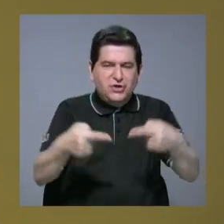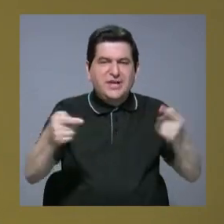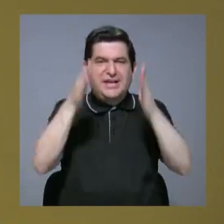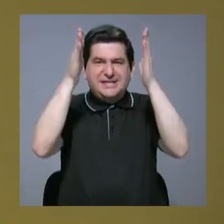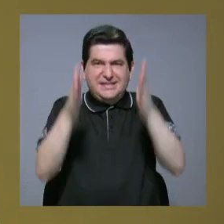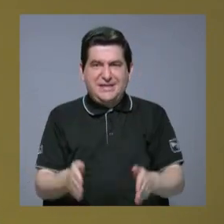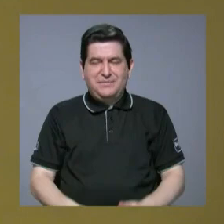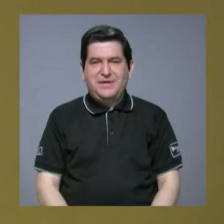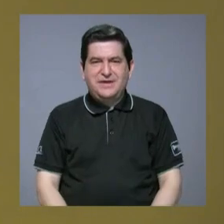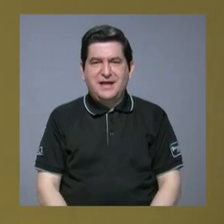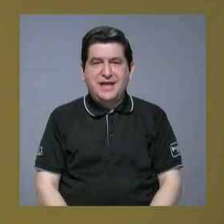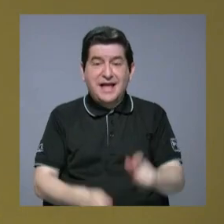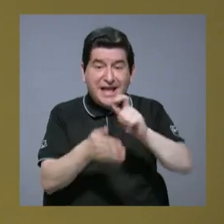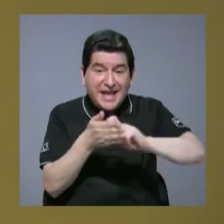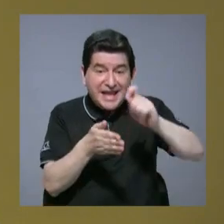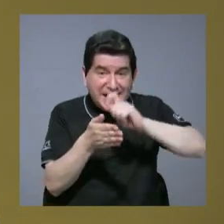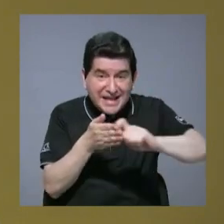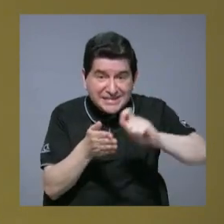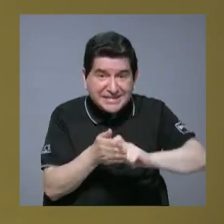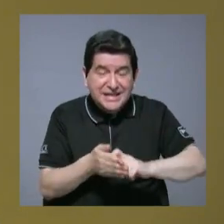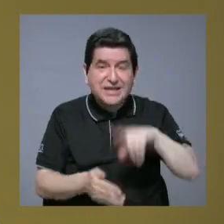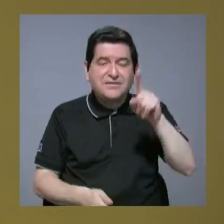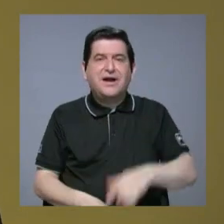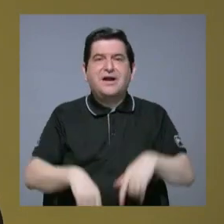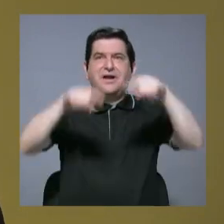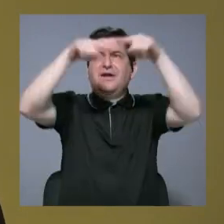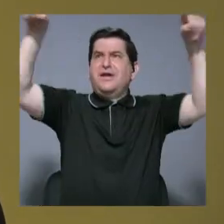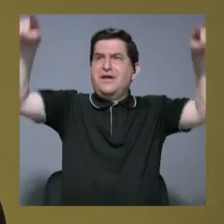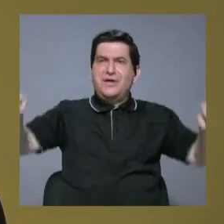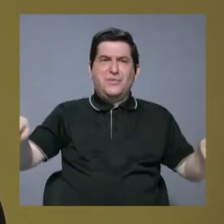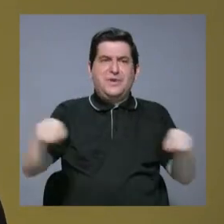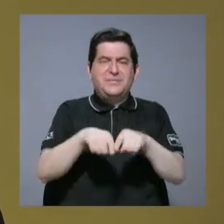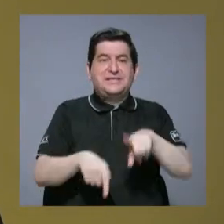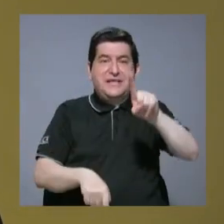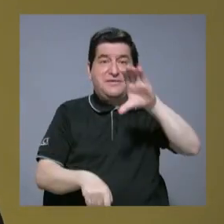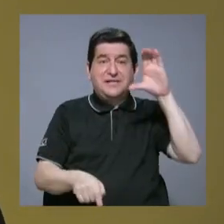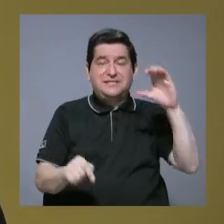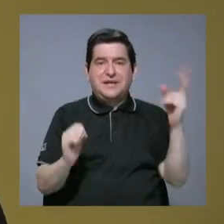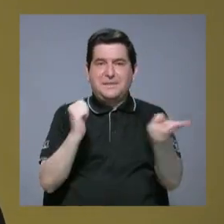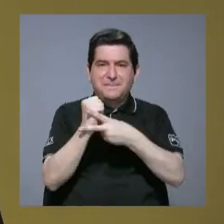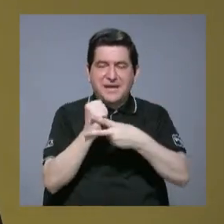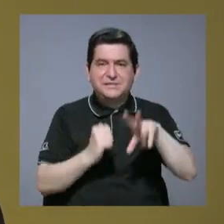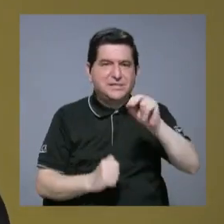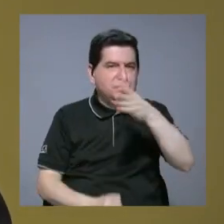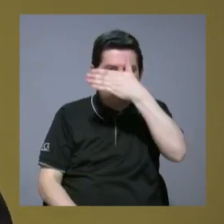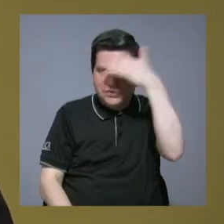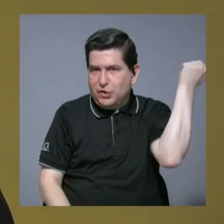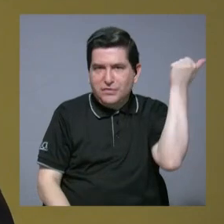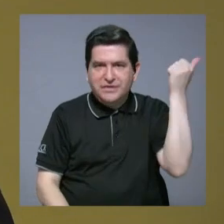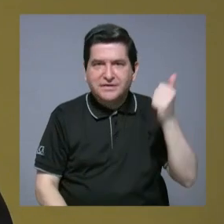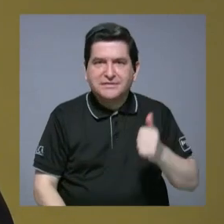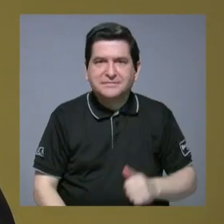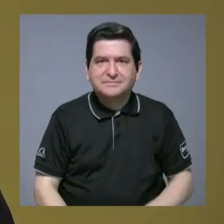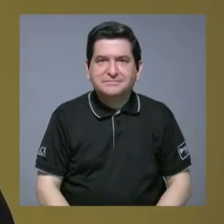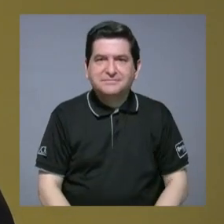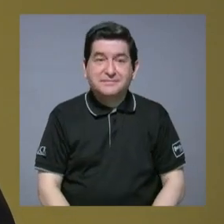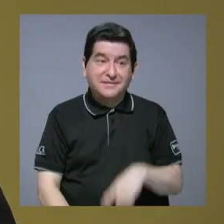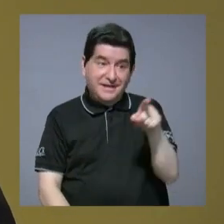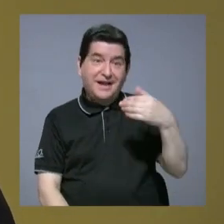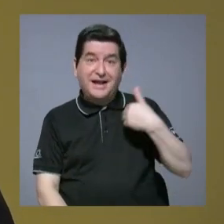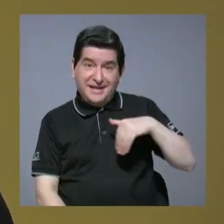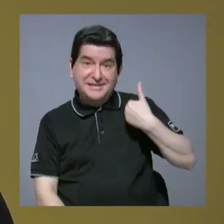enemigos, escríbanlo en un pizarrón 100 veces y no lo olviden. Bueno, pues a ese